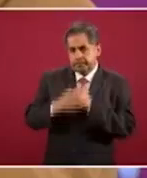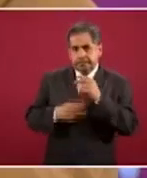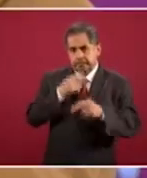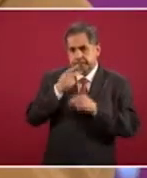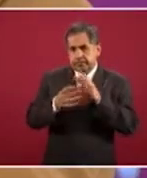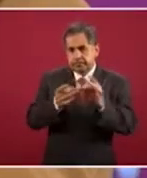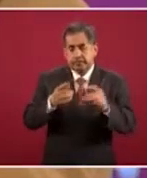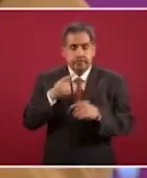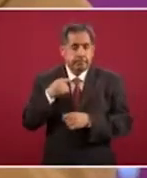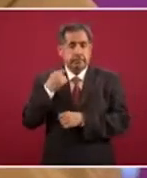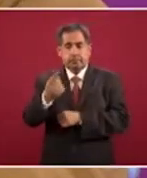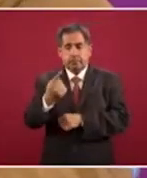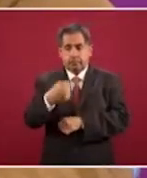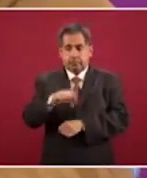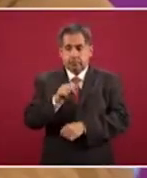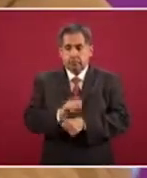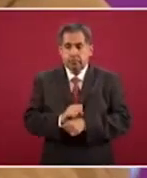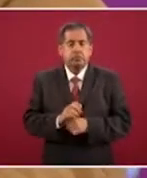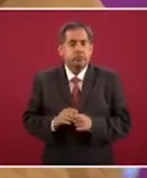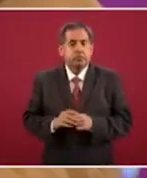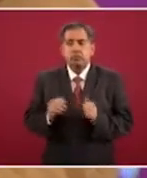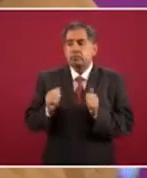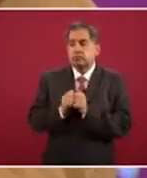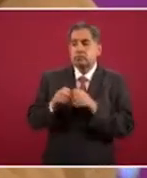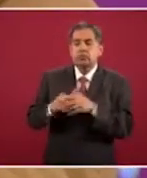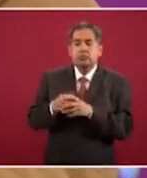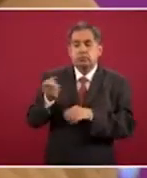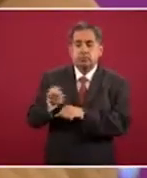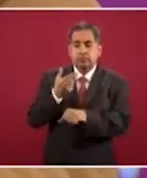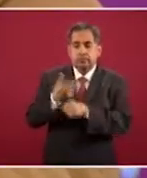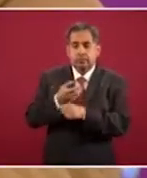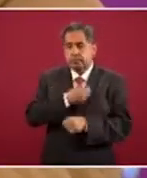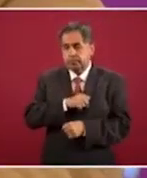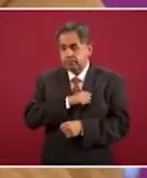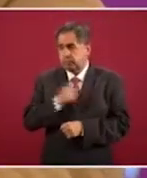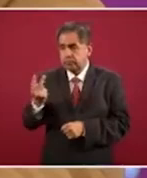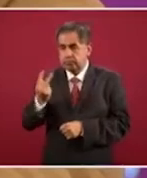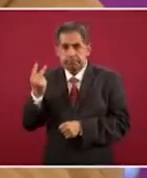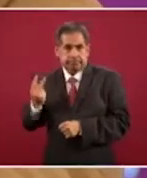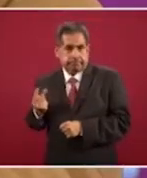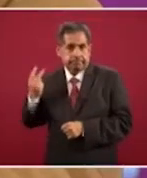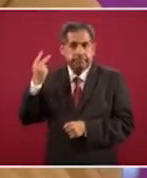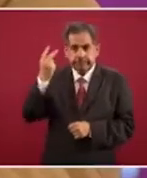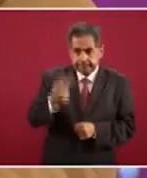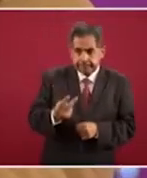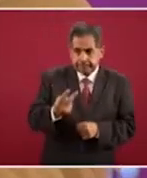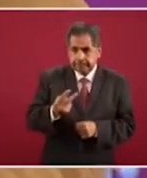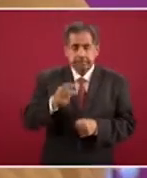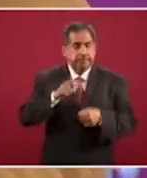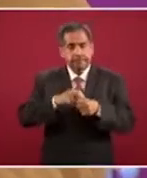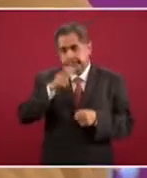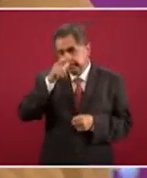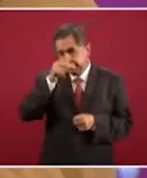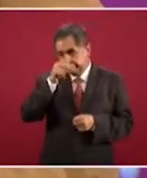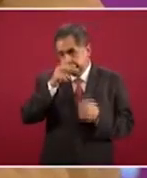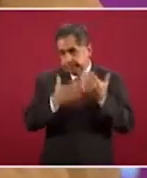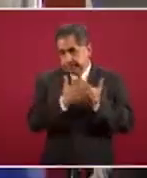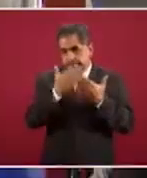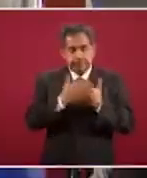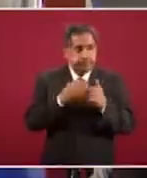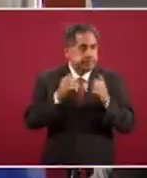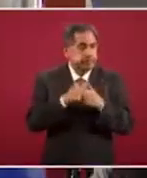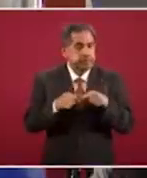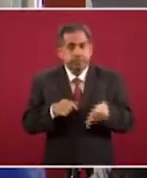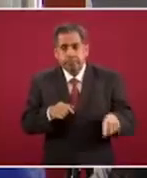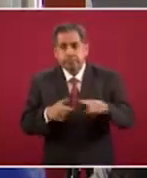La próxima semana, junto con el secretario de Salud, estaremos en Hermosillo en la mañana con